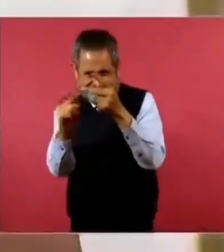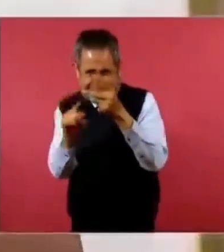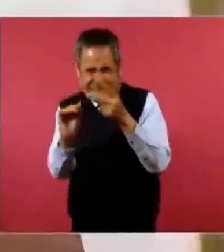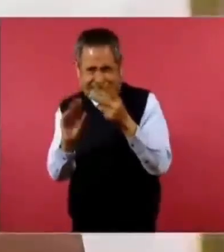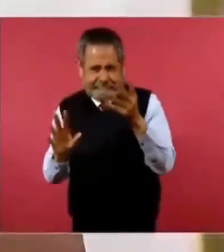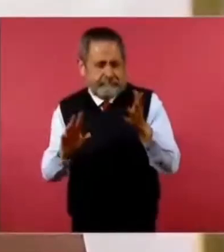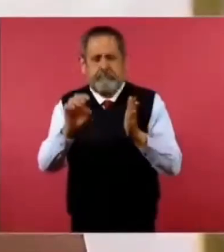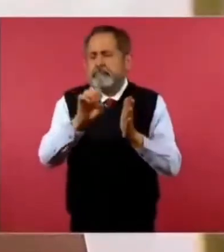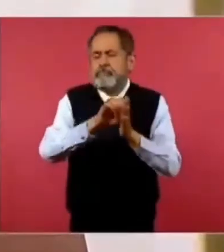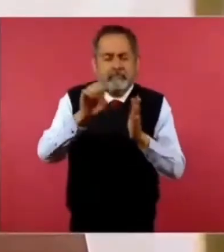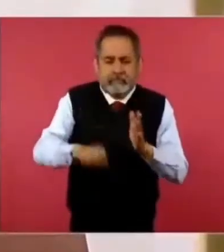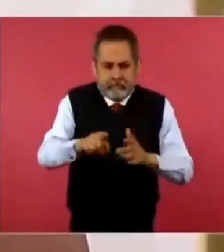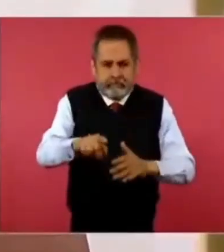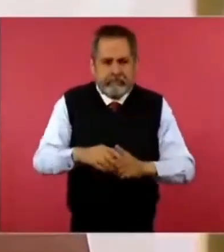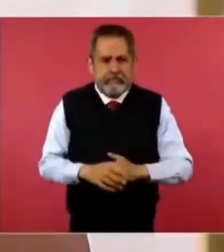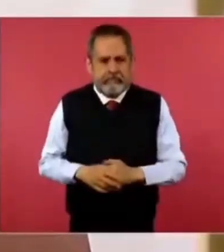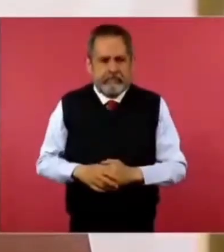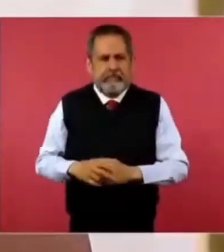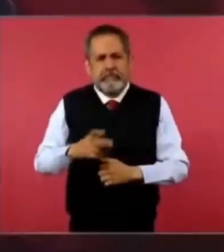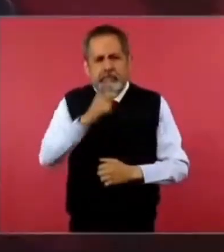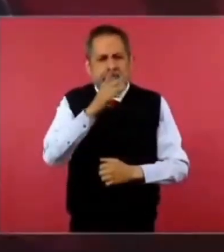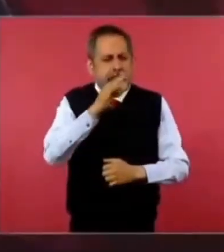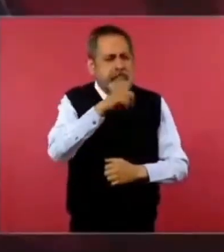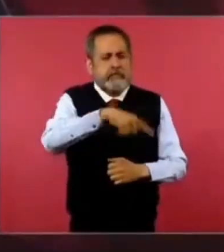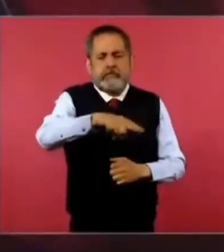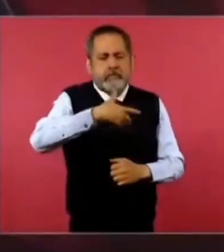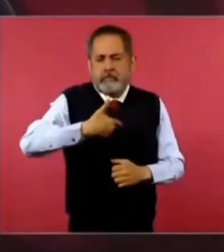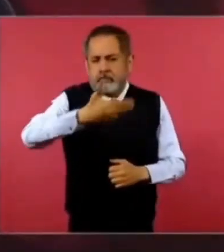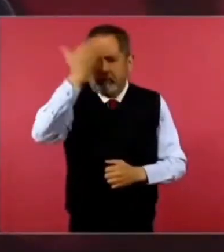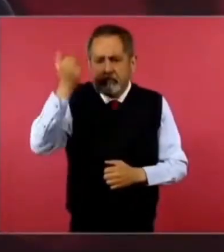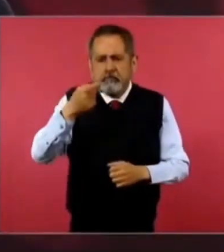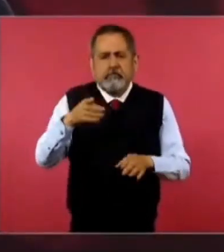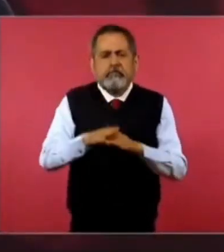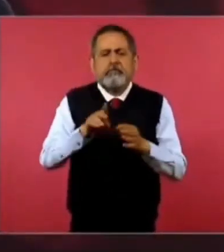Por ejemplo, los padres no saben